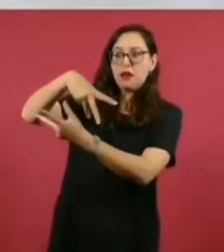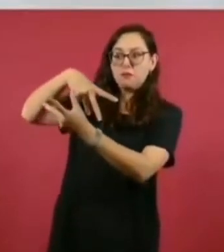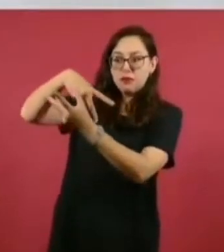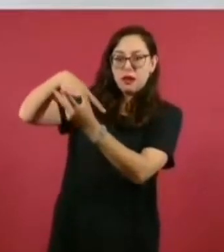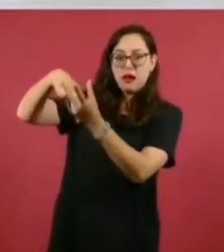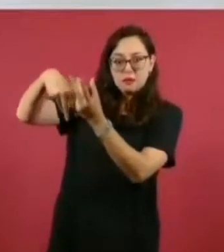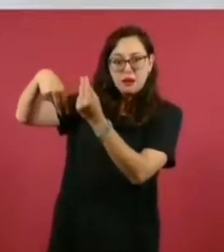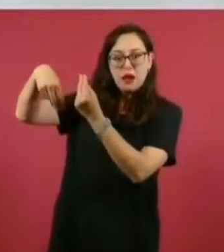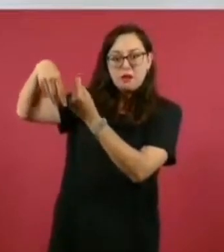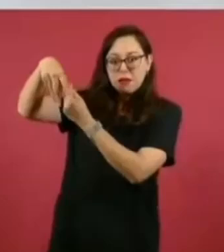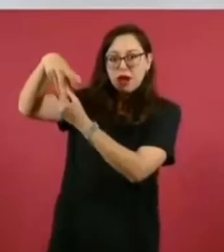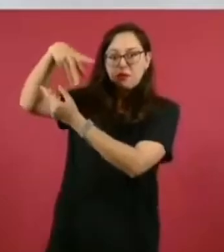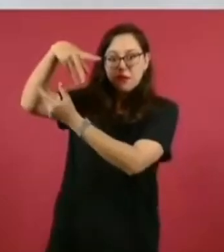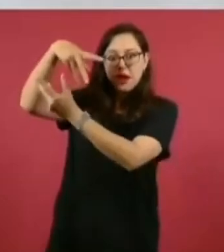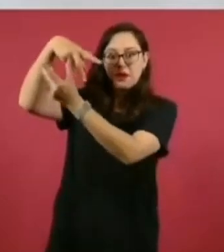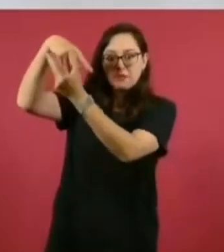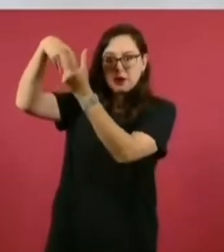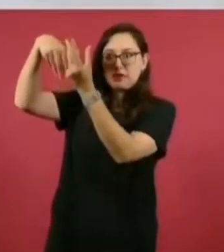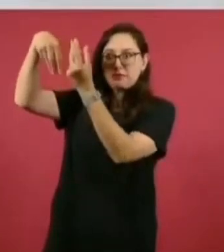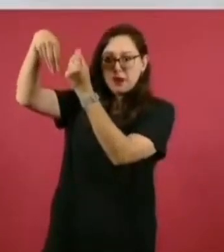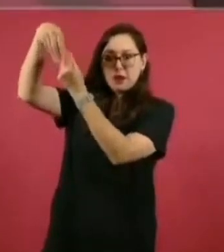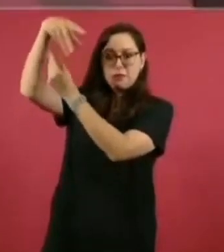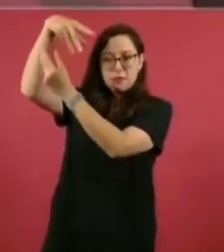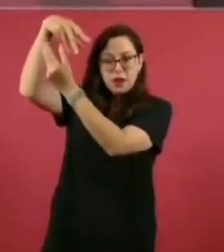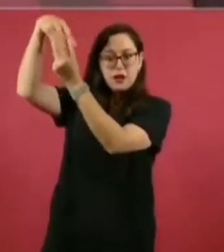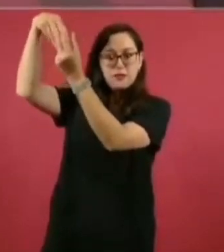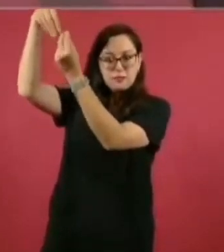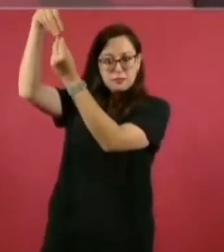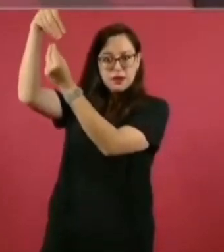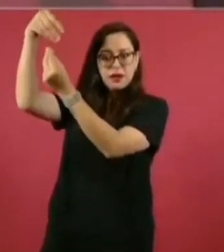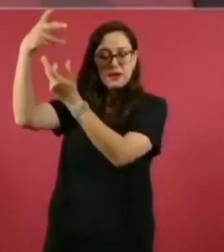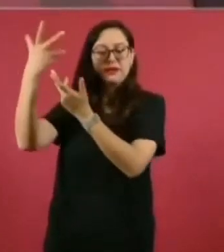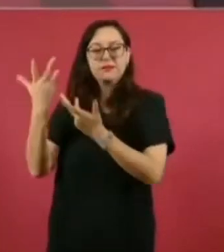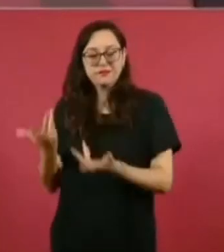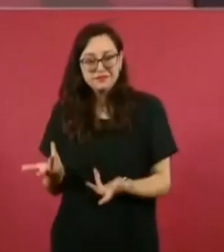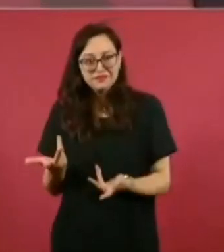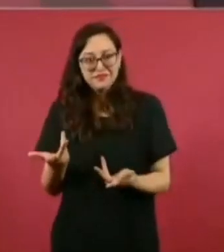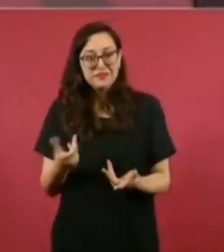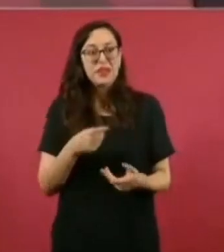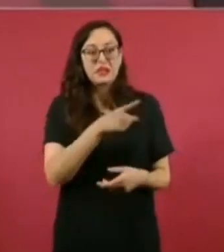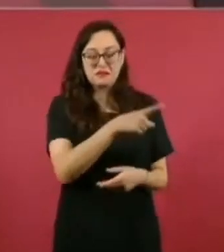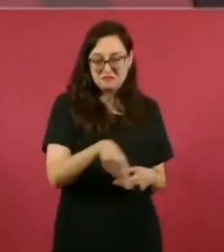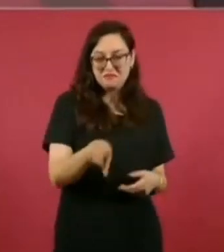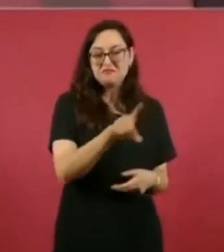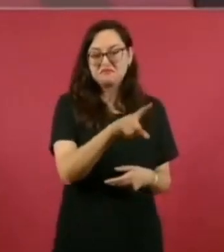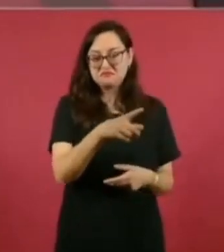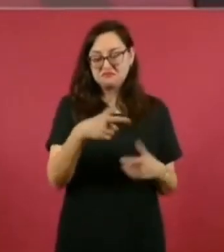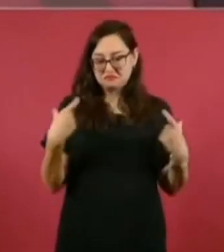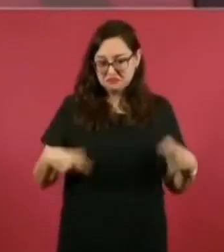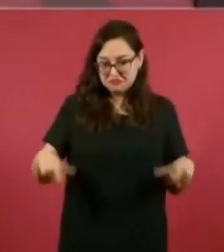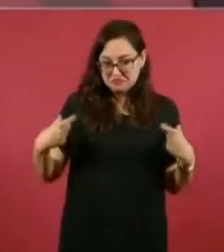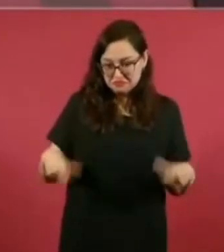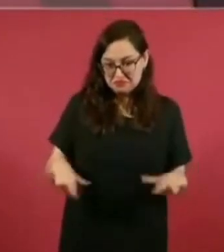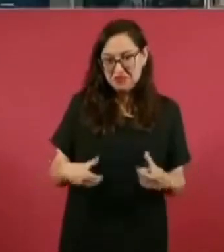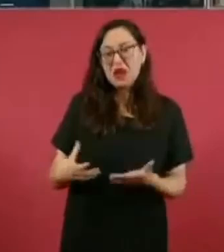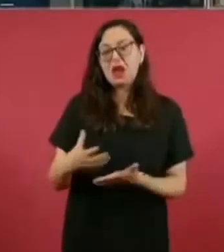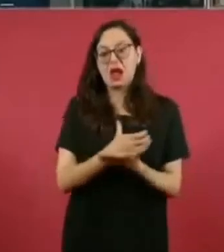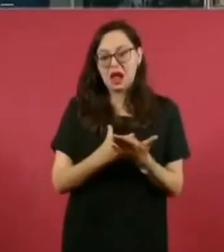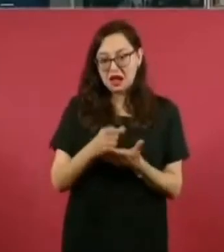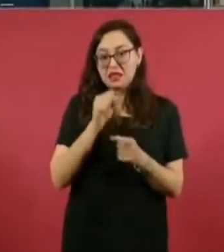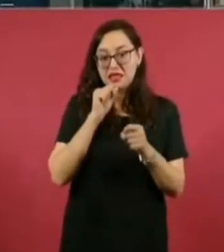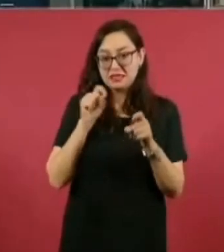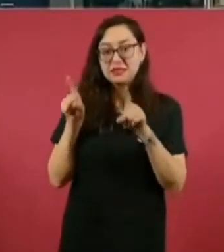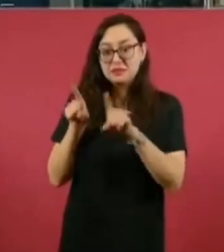consumo, y esto ayuda al comercio, ayuda a la industria y llega hasta arriba. El